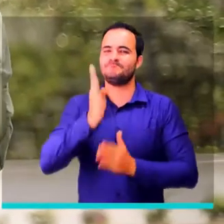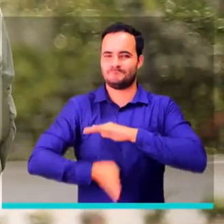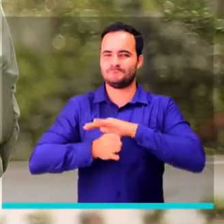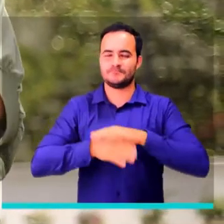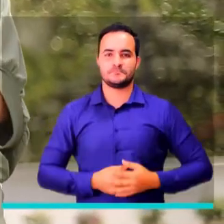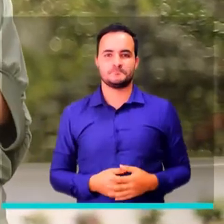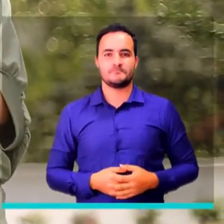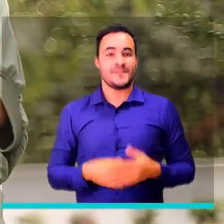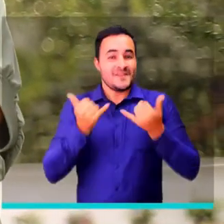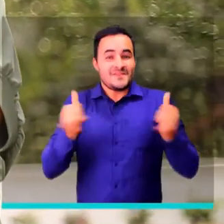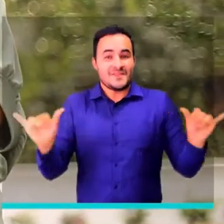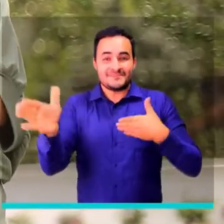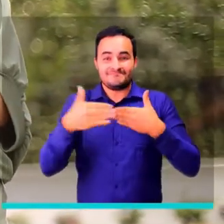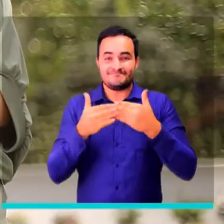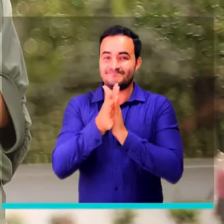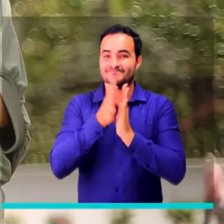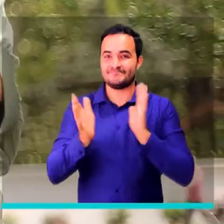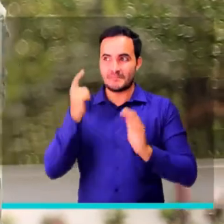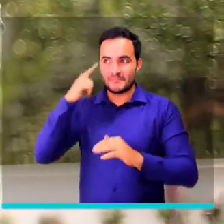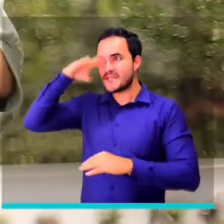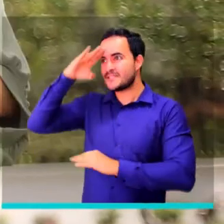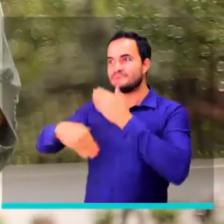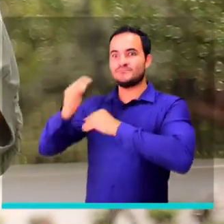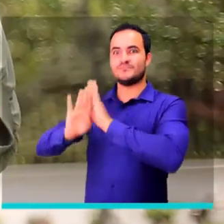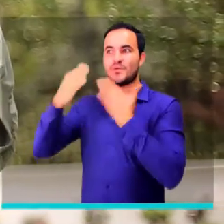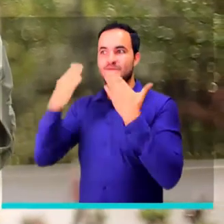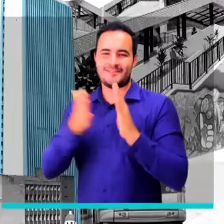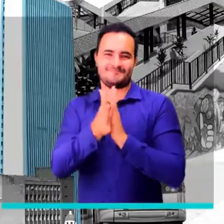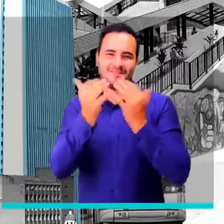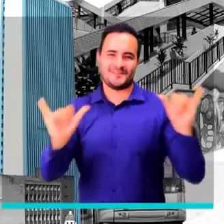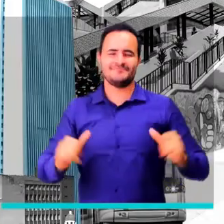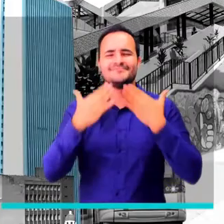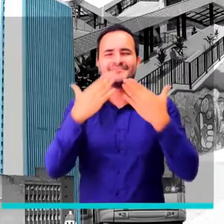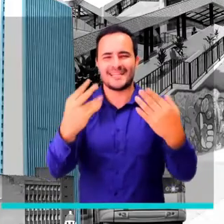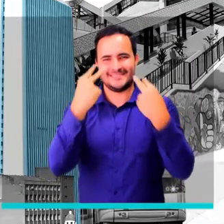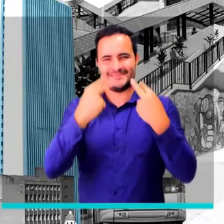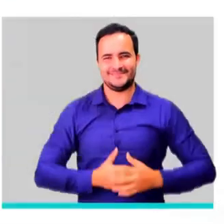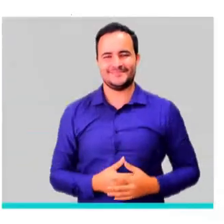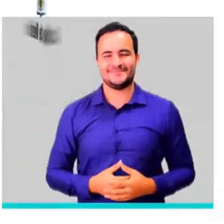emisión en la que les contamos cómo avanza nuestra Medellín Futuro. Gracias por acompañarnos.